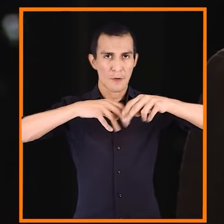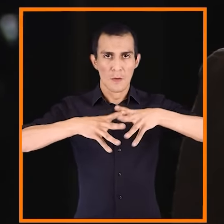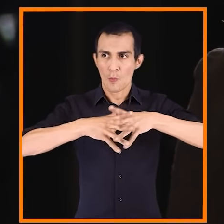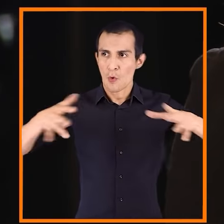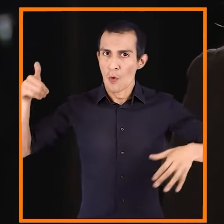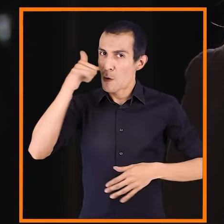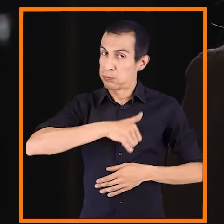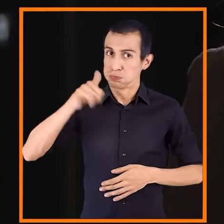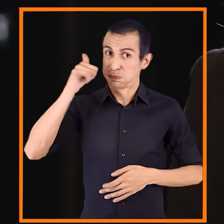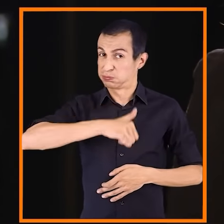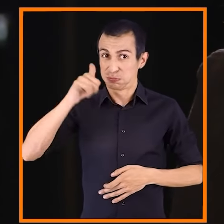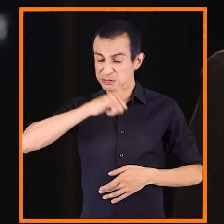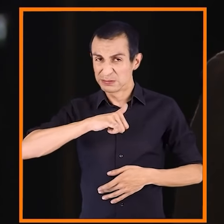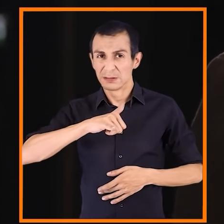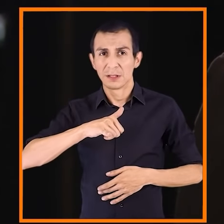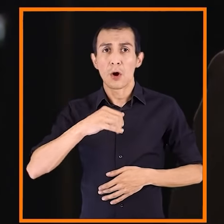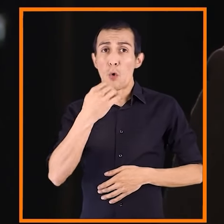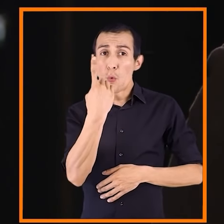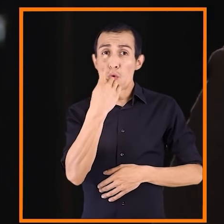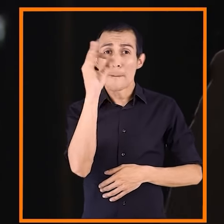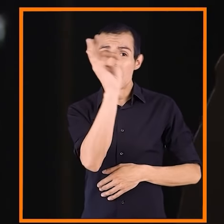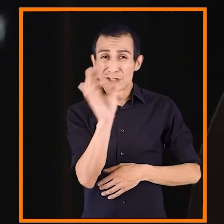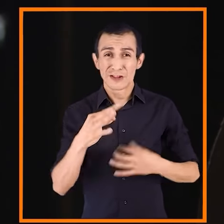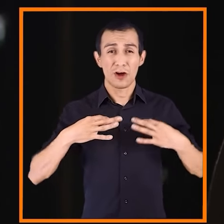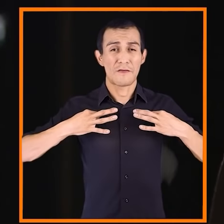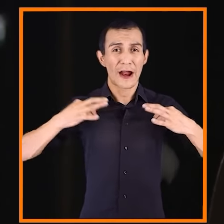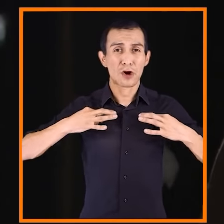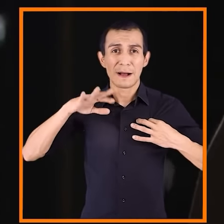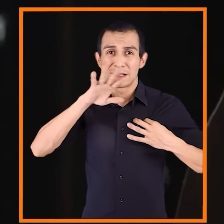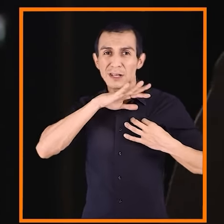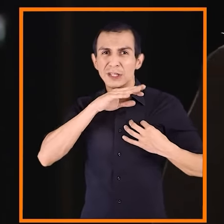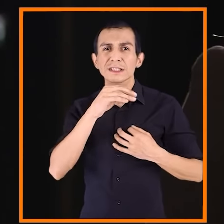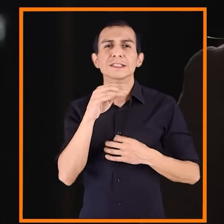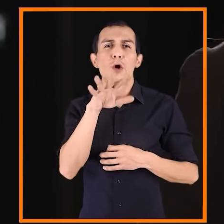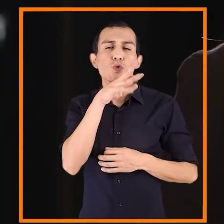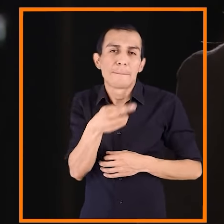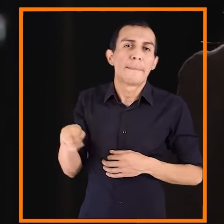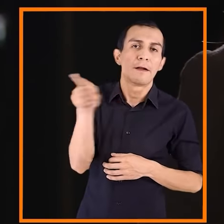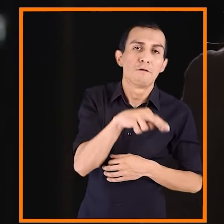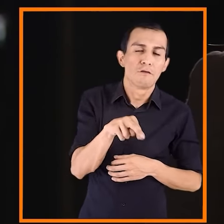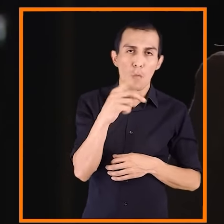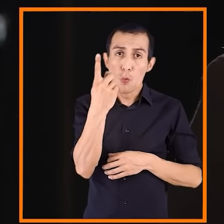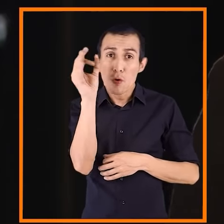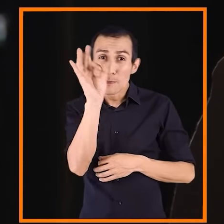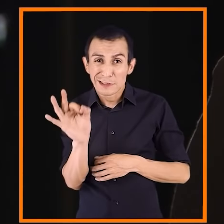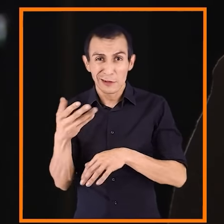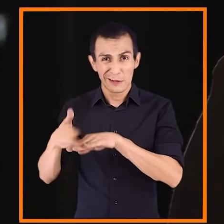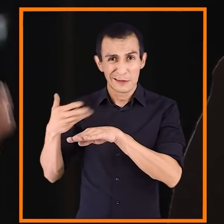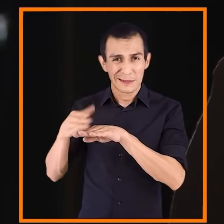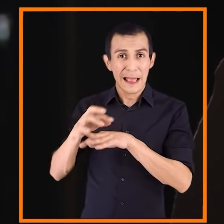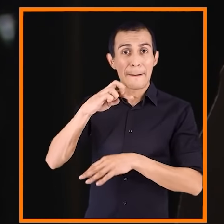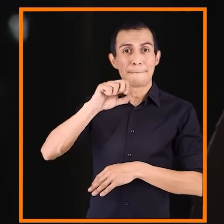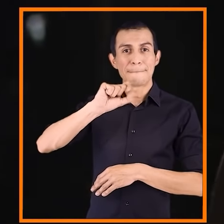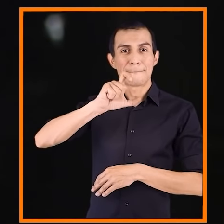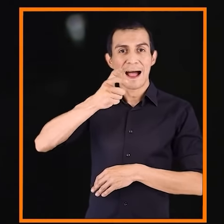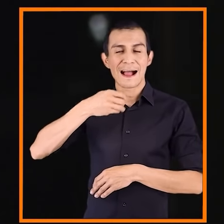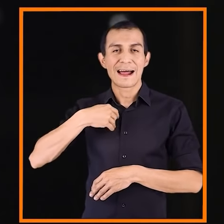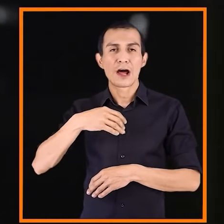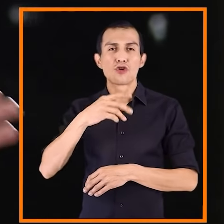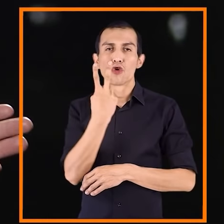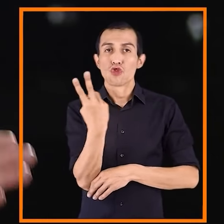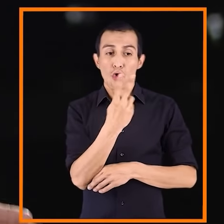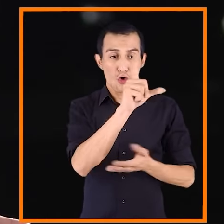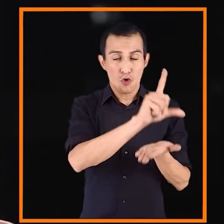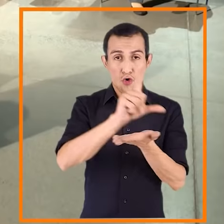es altamente contaminante, en donde menos del 1% de la ropa en desuso se reutiliza para crear nuevos productos. En Pagana